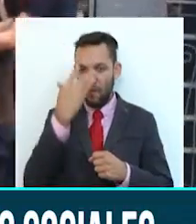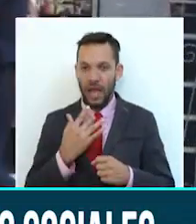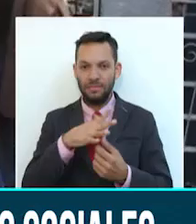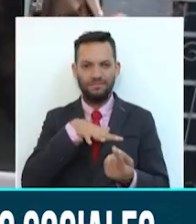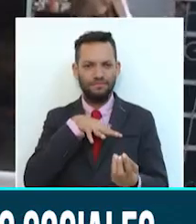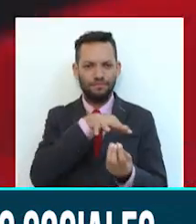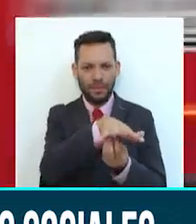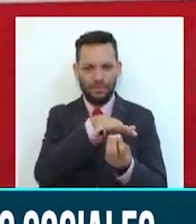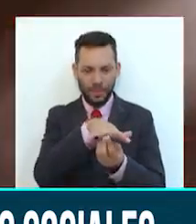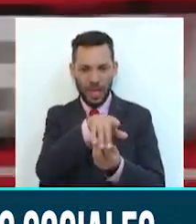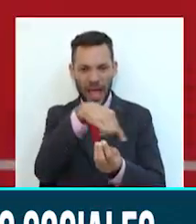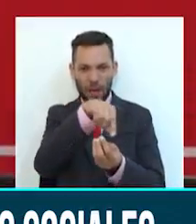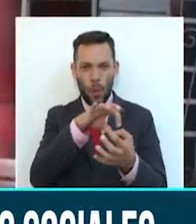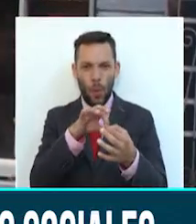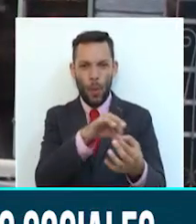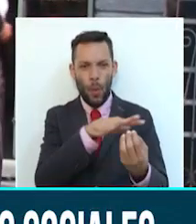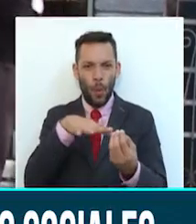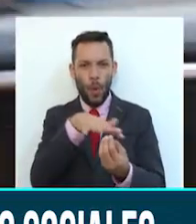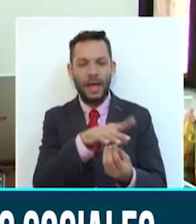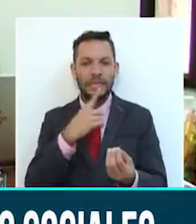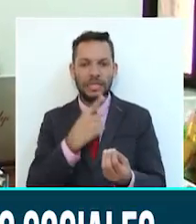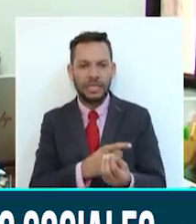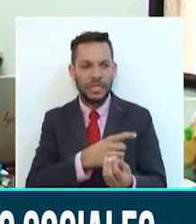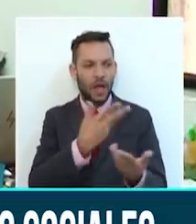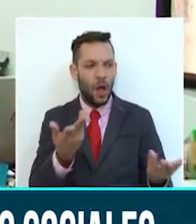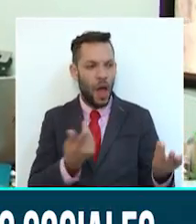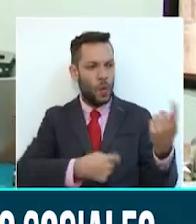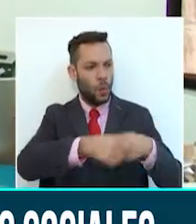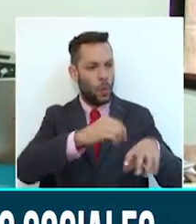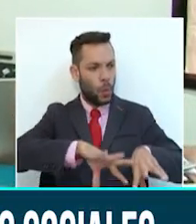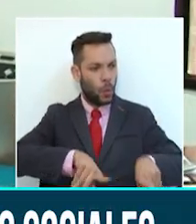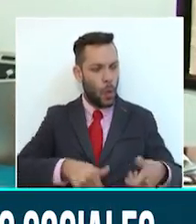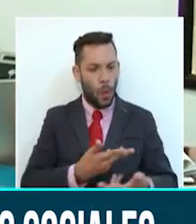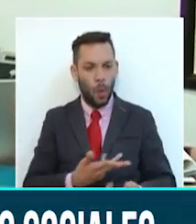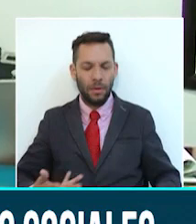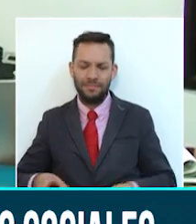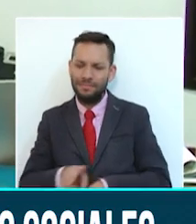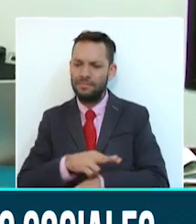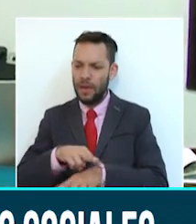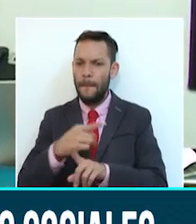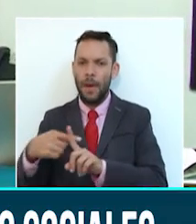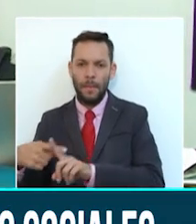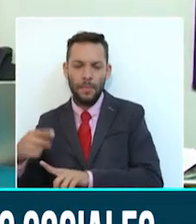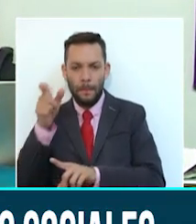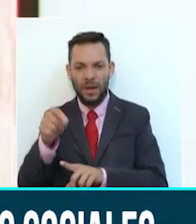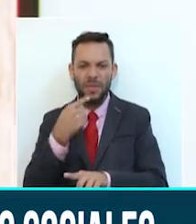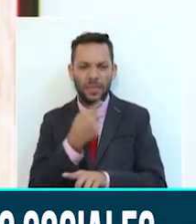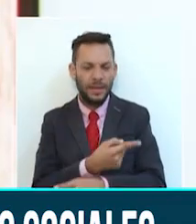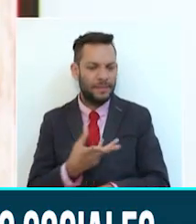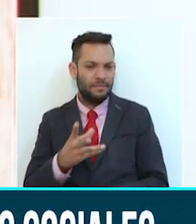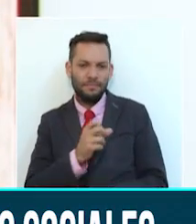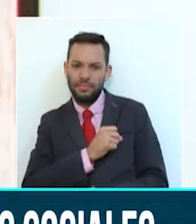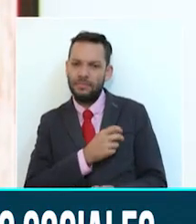se especulaba sobre saqueos, muertos y otros desmanes. La personería municipal lamentó que esto genere cierres en el comercio. No